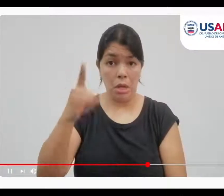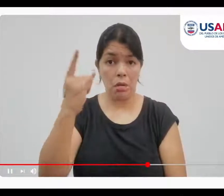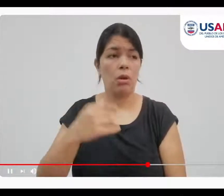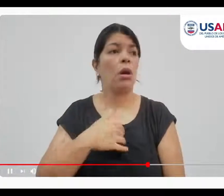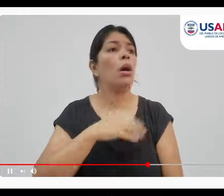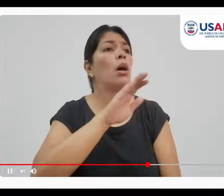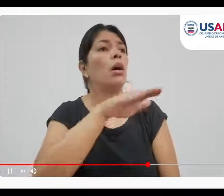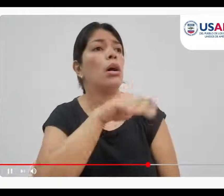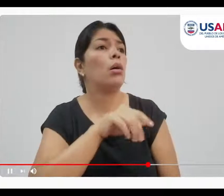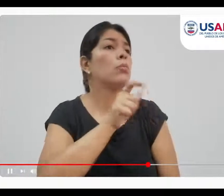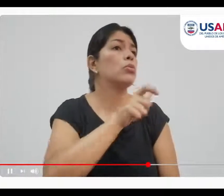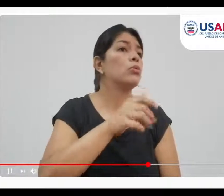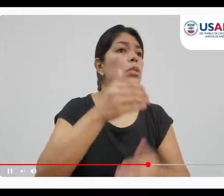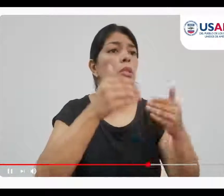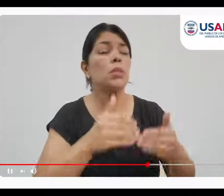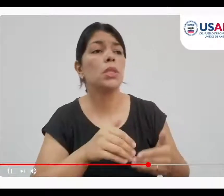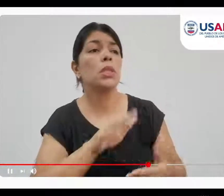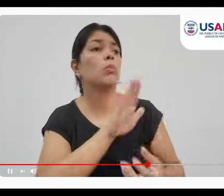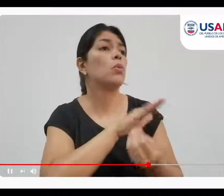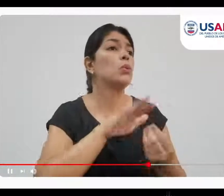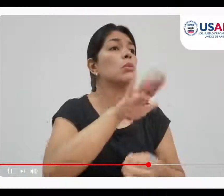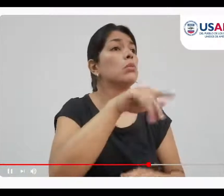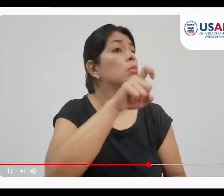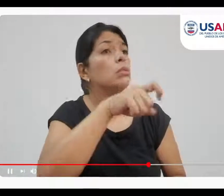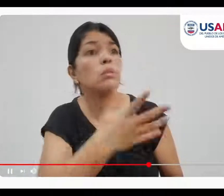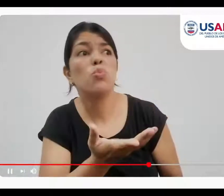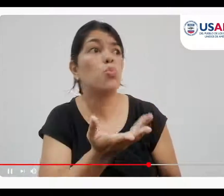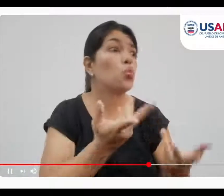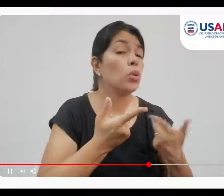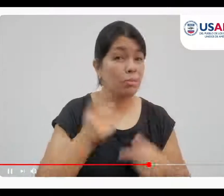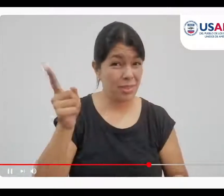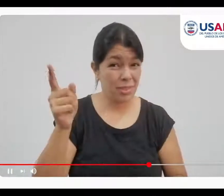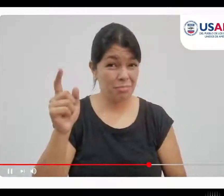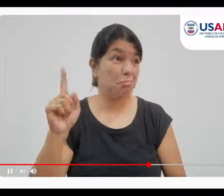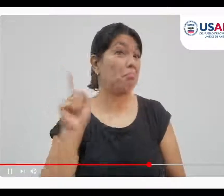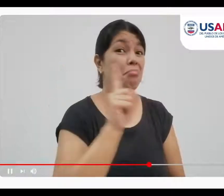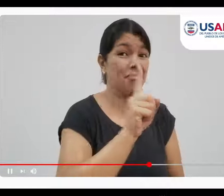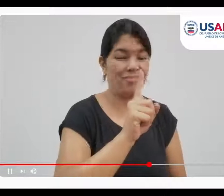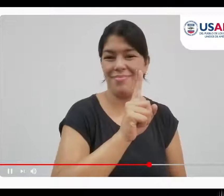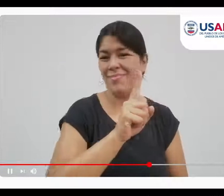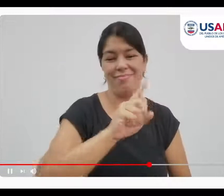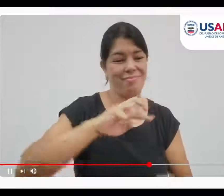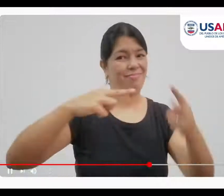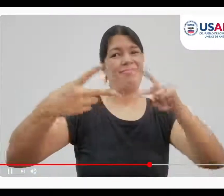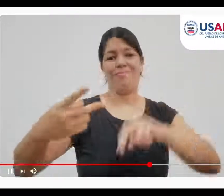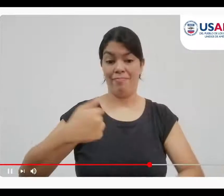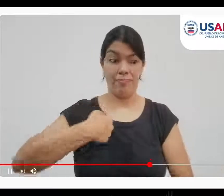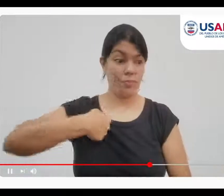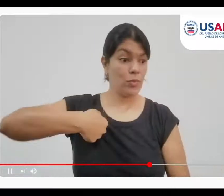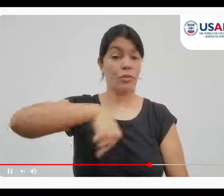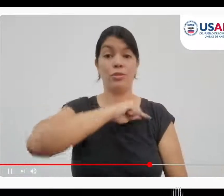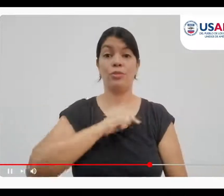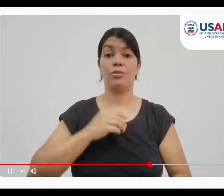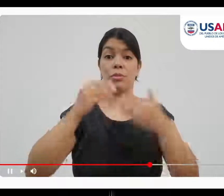puertas a tocárnosla, a preguntarnos como población con discapacidad qué necesitamos. Nosotros tenemos que empoderarnos de esas normas,